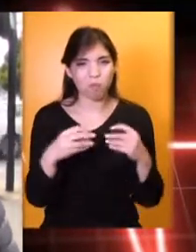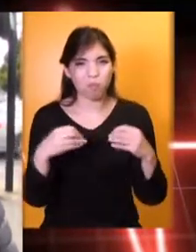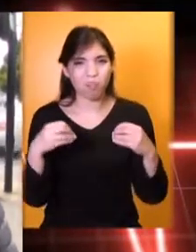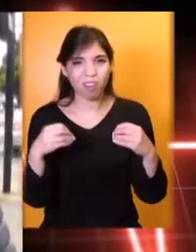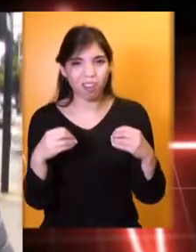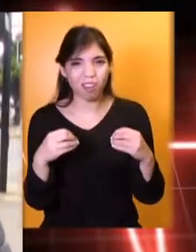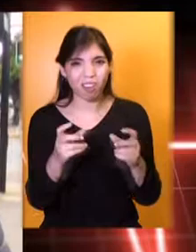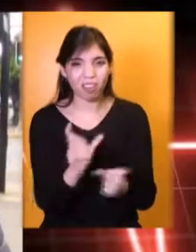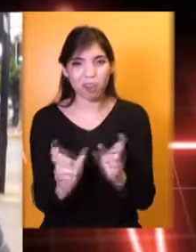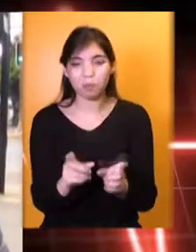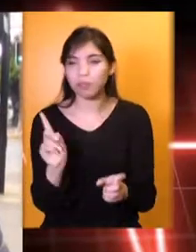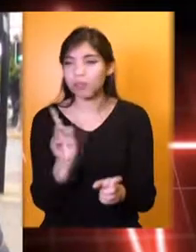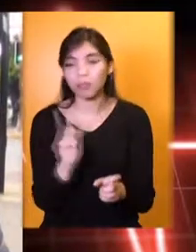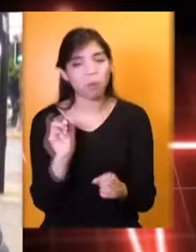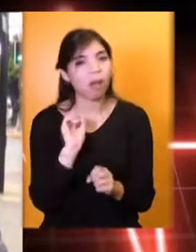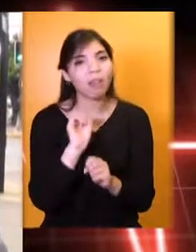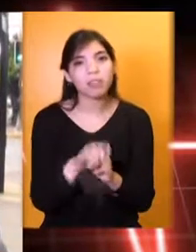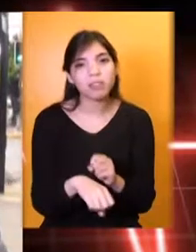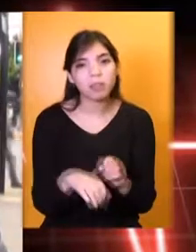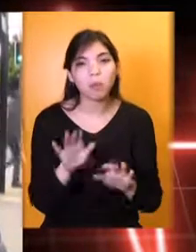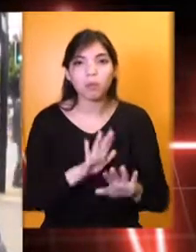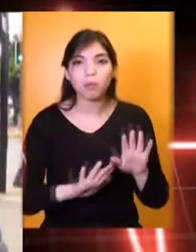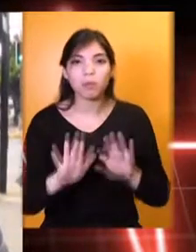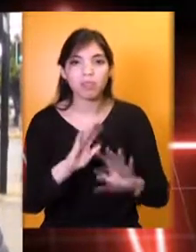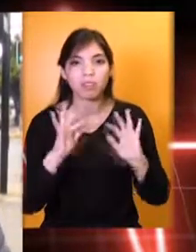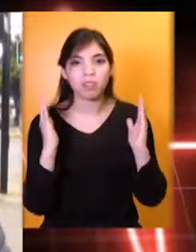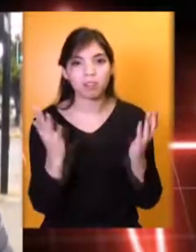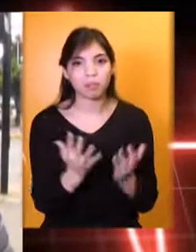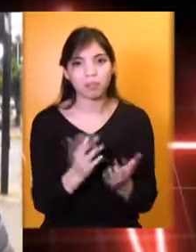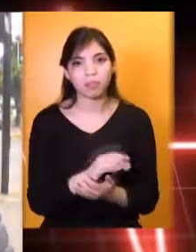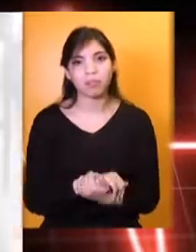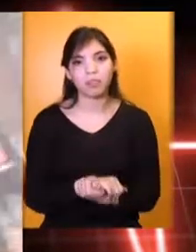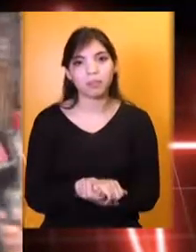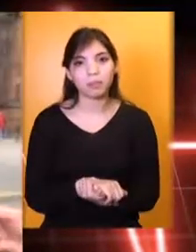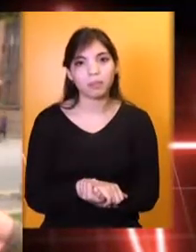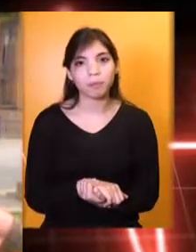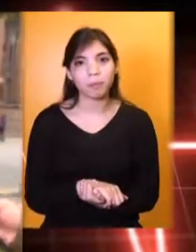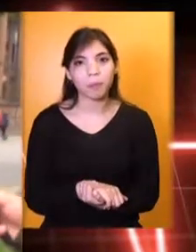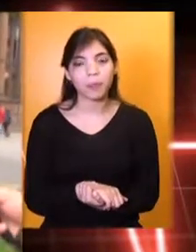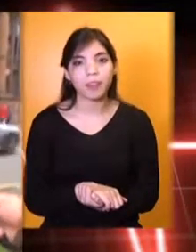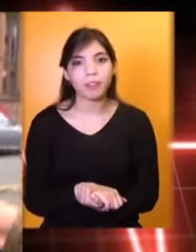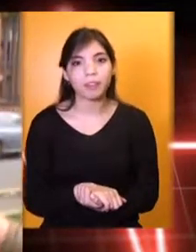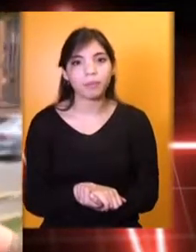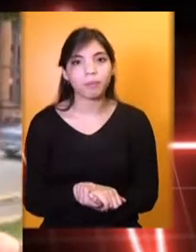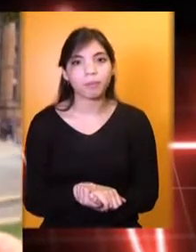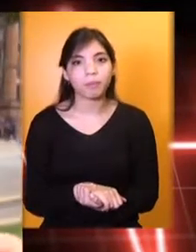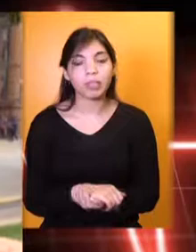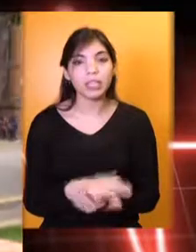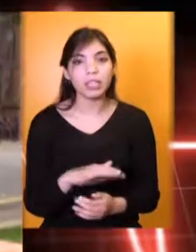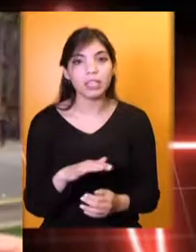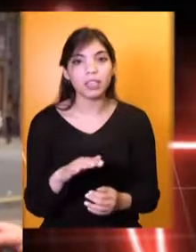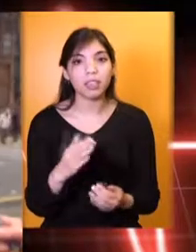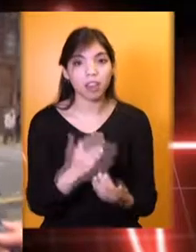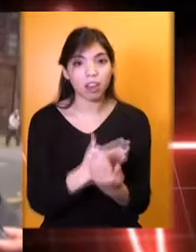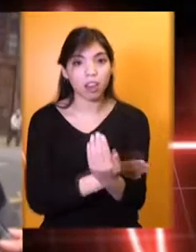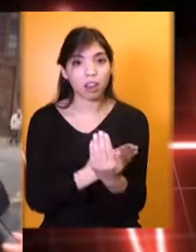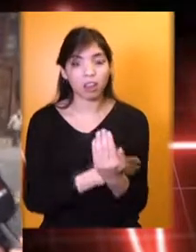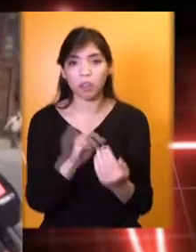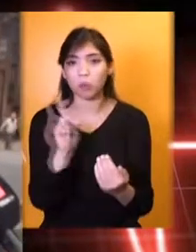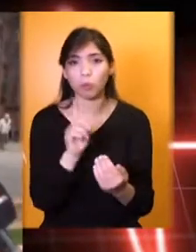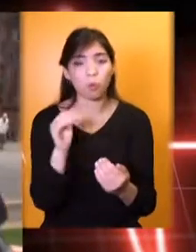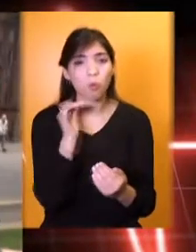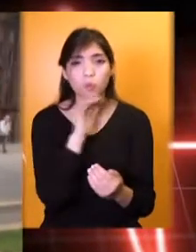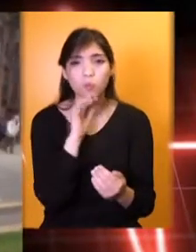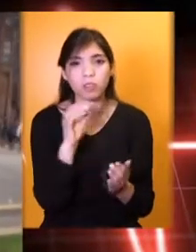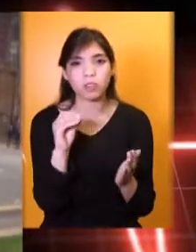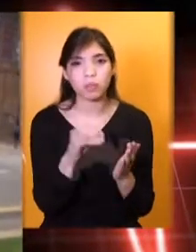echan, la gente no se sacrifica, no hace un pequeño sacrificio. Eliminar la leña, o